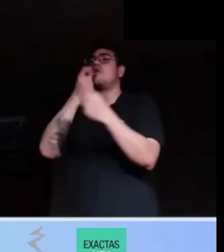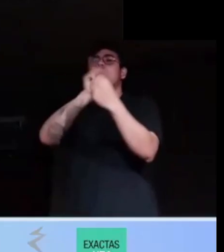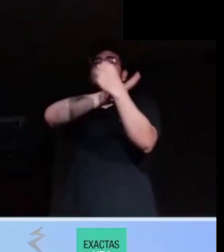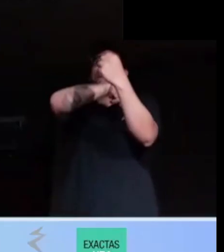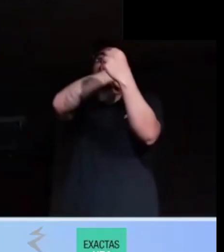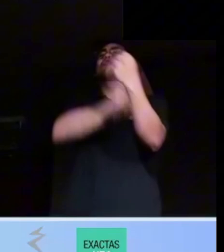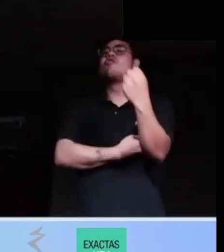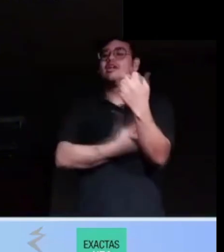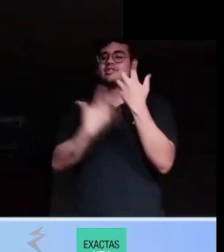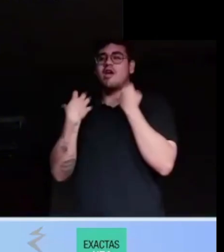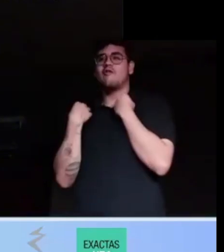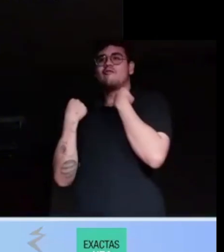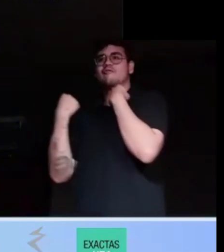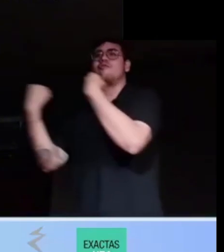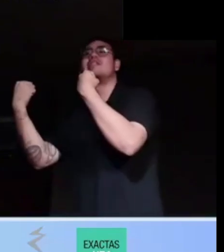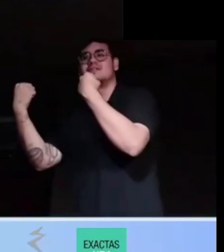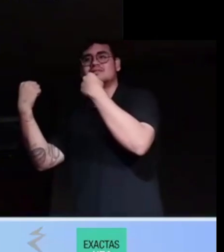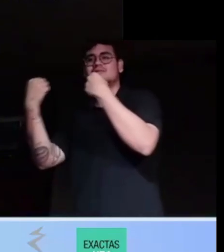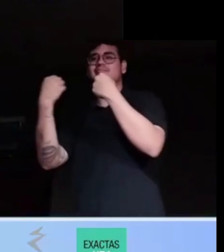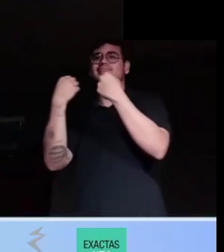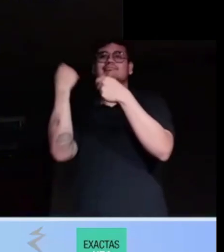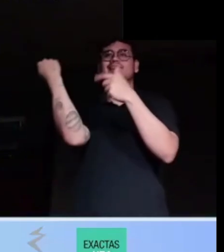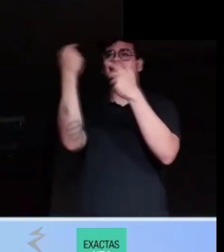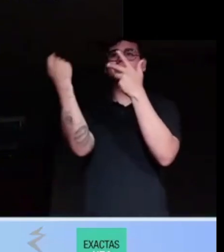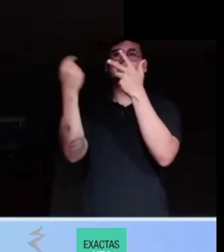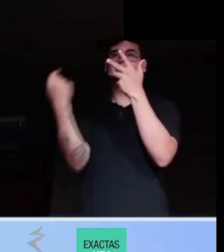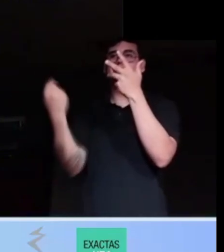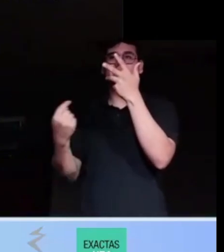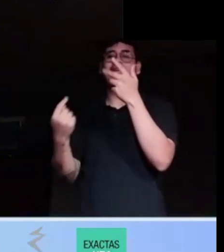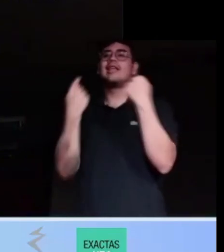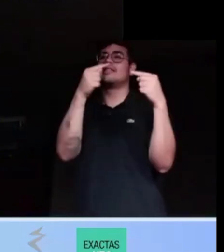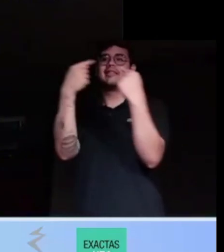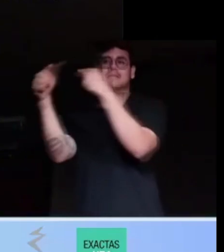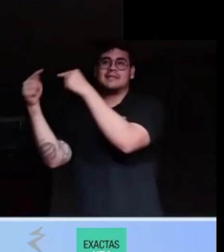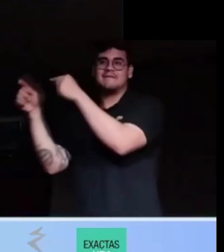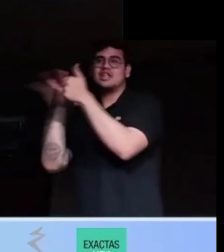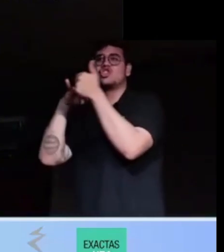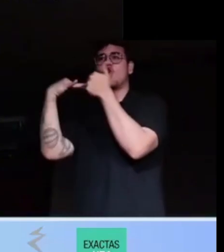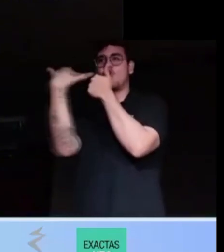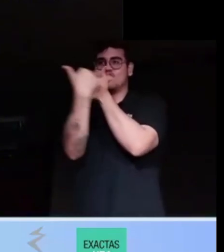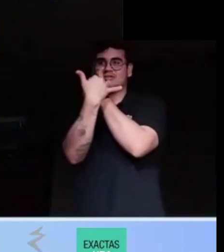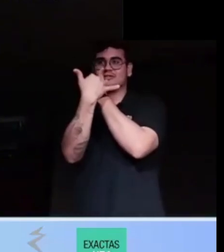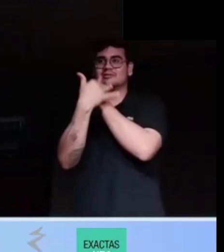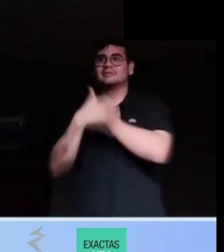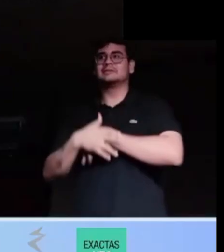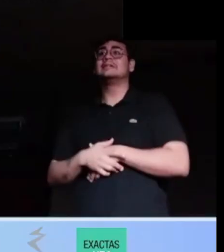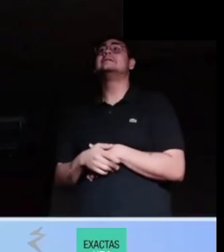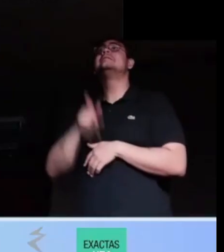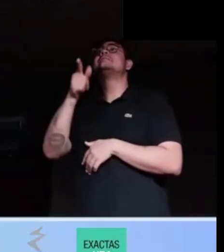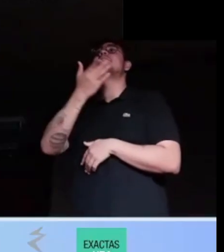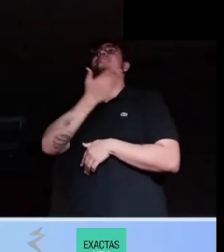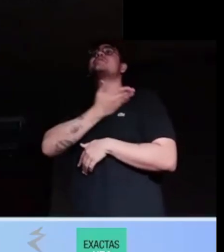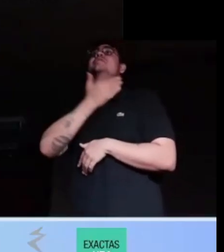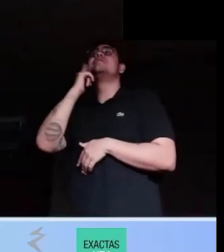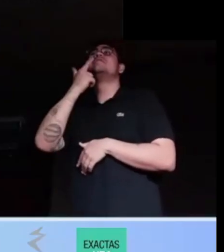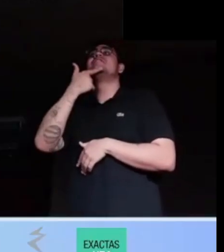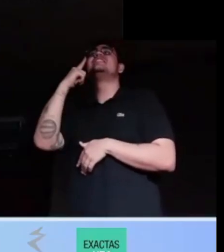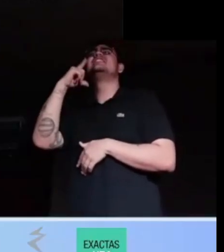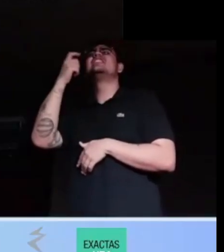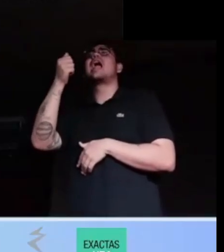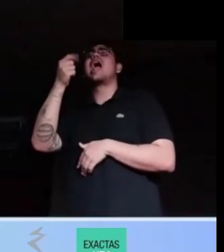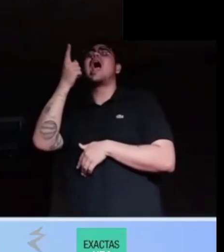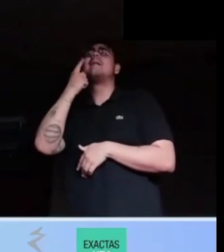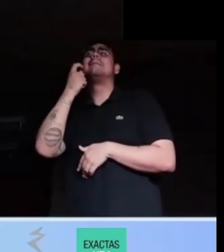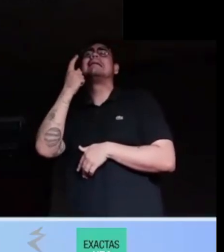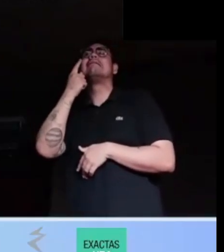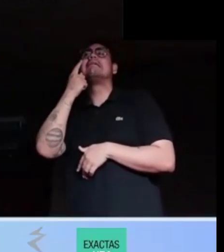los días, pero en el contexto físico que tiene otras características. Aprender física es difícil para oyentes o